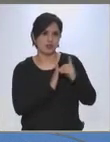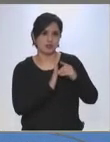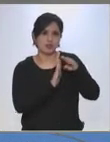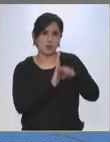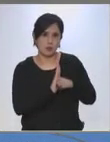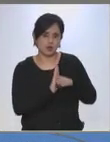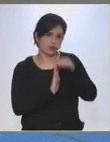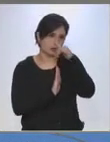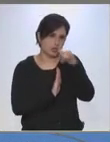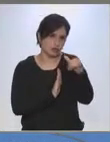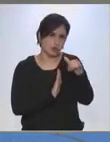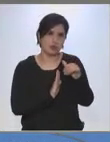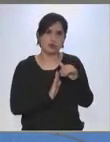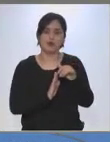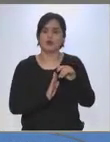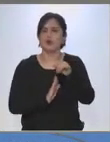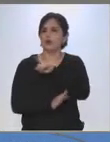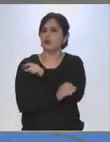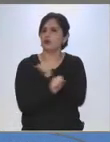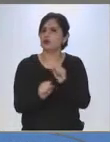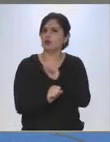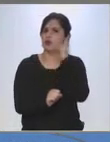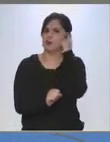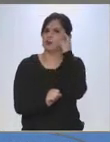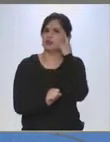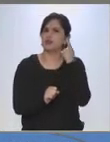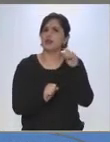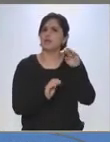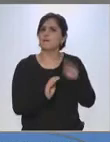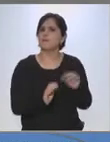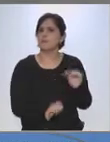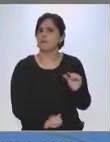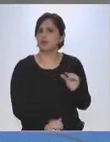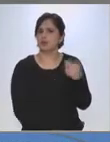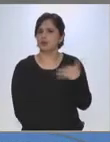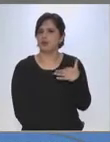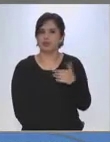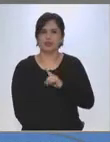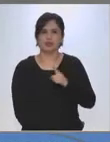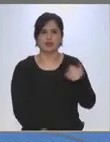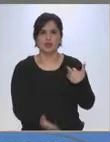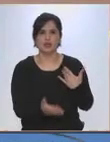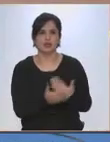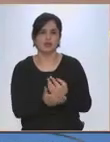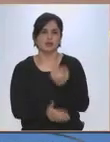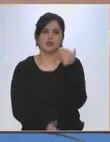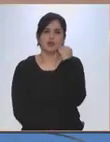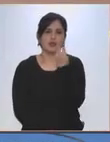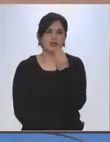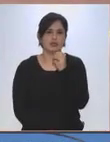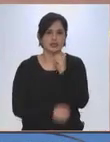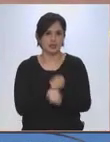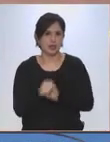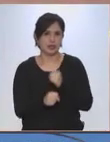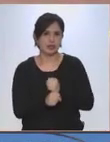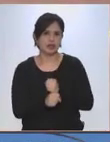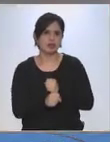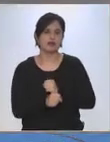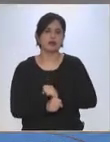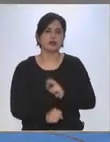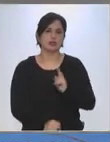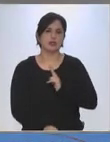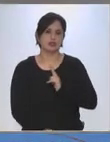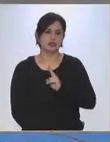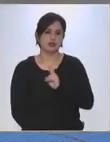esto no puede significar que sea considerado hermano menor ya han pasado casi 30 años desde que víctor balderrama y gabriel